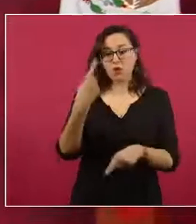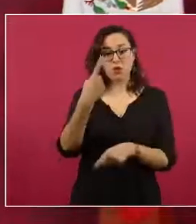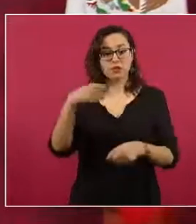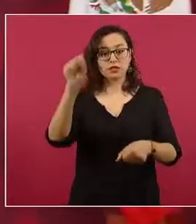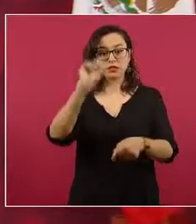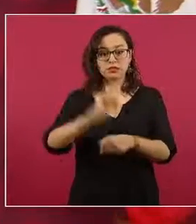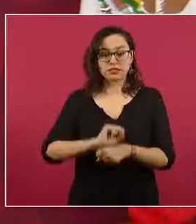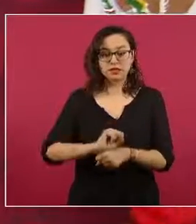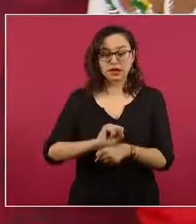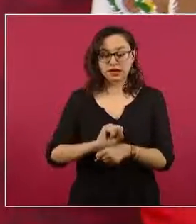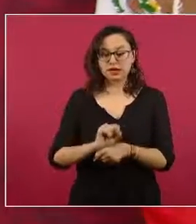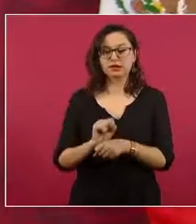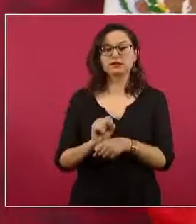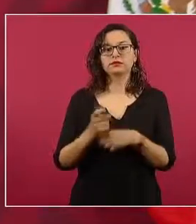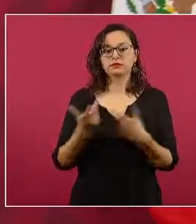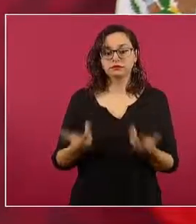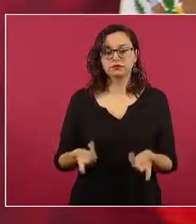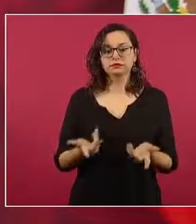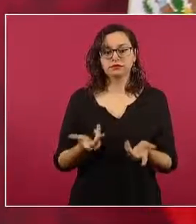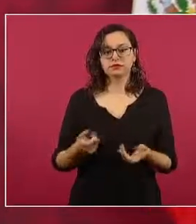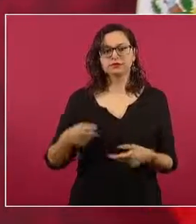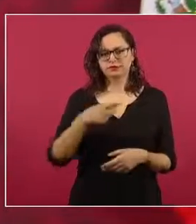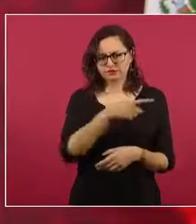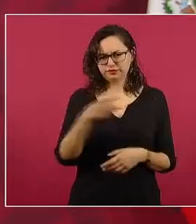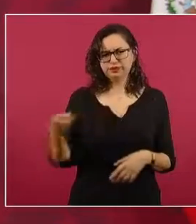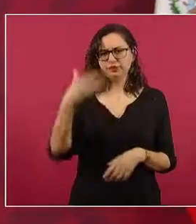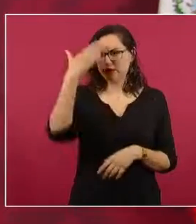es un periodo. Ya ustedes,